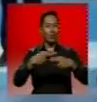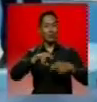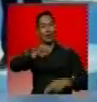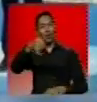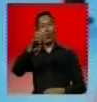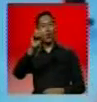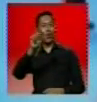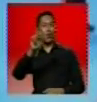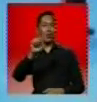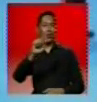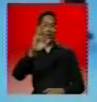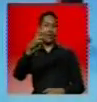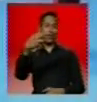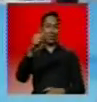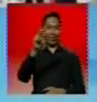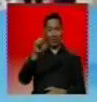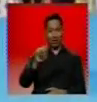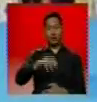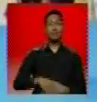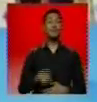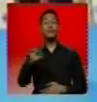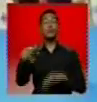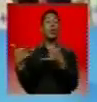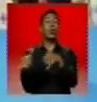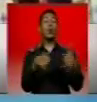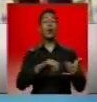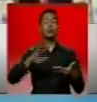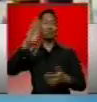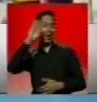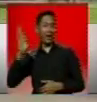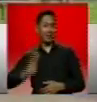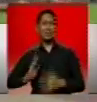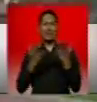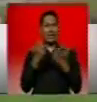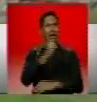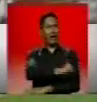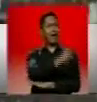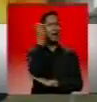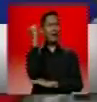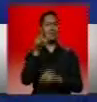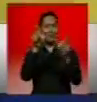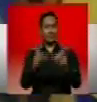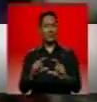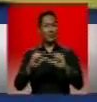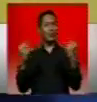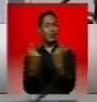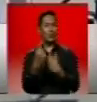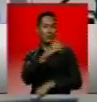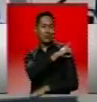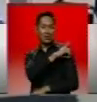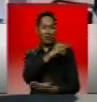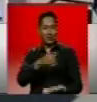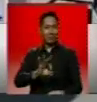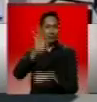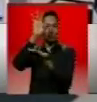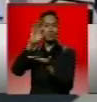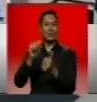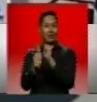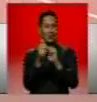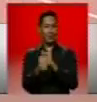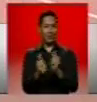una medalla en brasil 2016 de la aspiración de los jóvenes deportistas ecuatorianos que apoyan a la delegación que participará en las